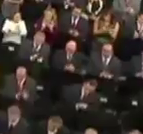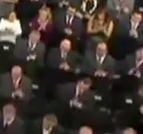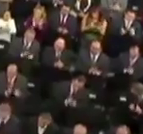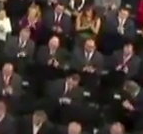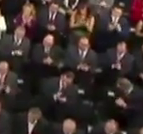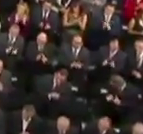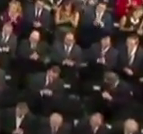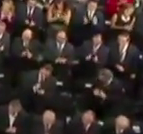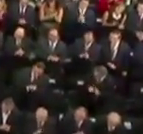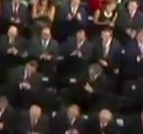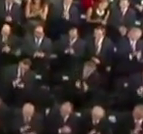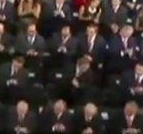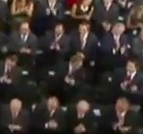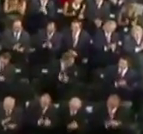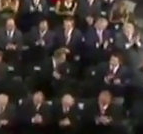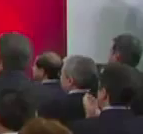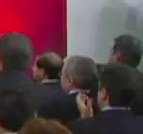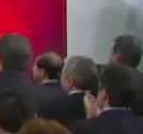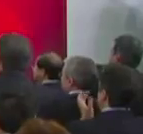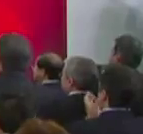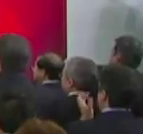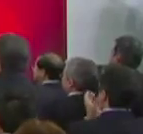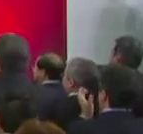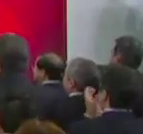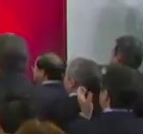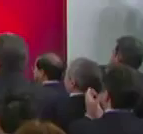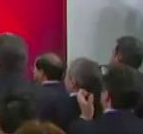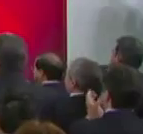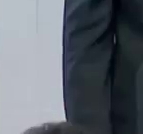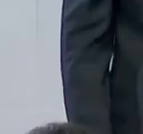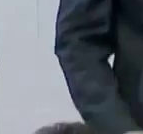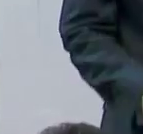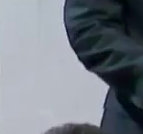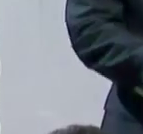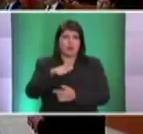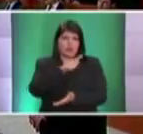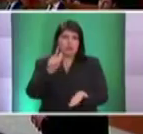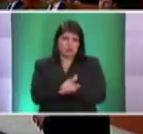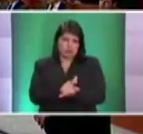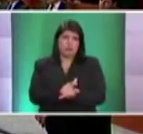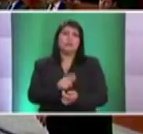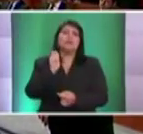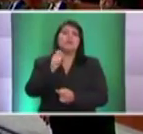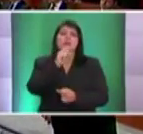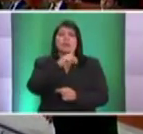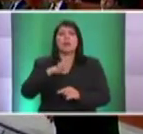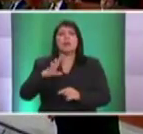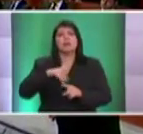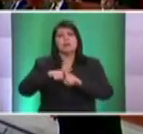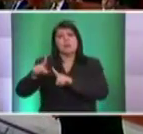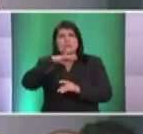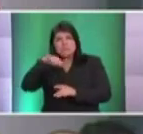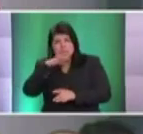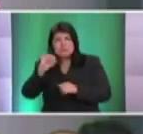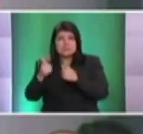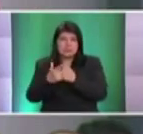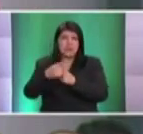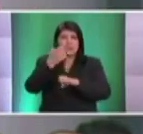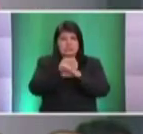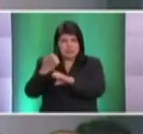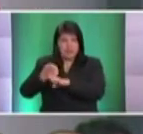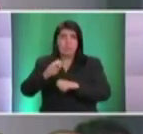gobierno. Anunció 10 medidas para fortalecer el desarrollo y las instituciones, entre ellas la creación